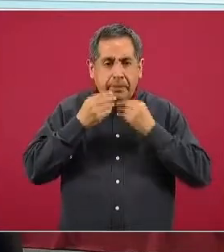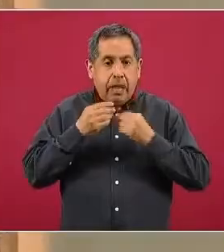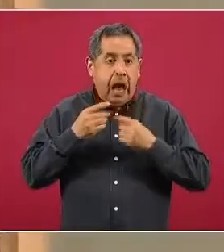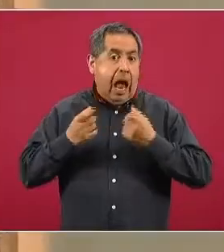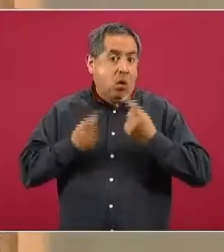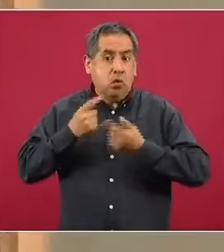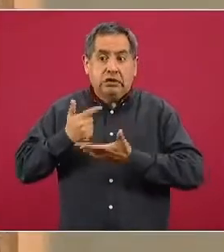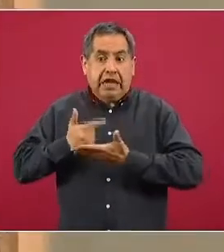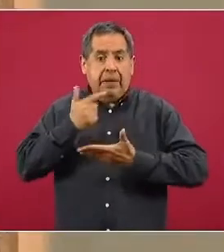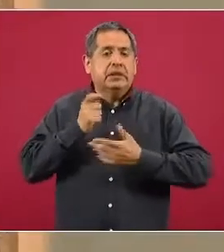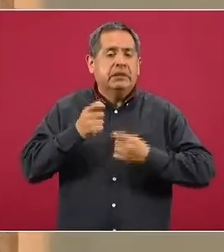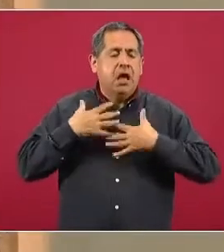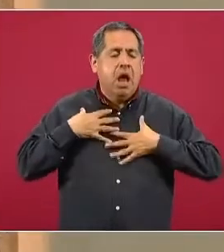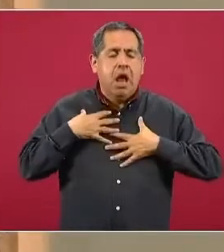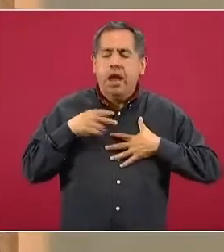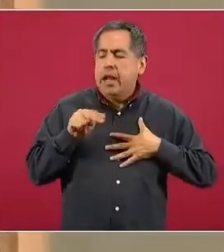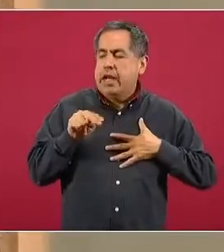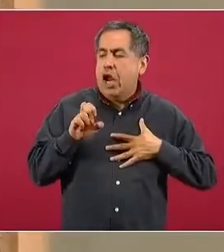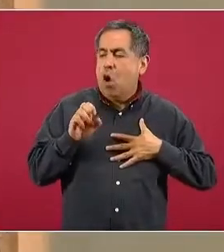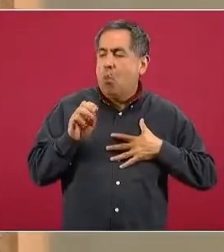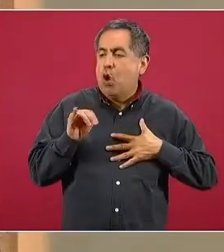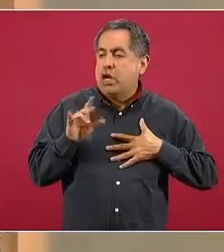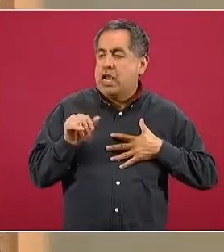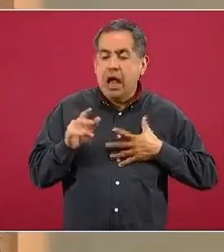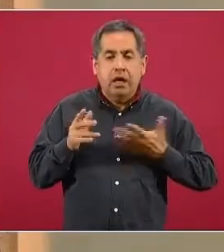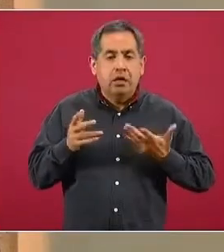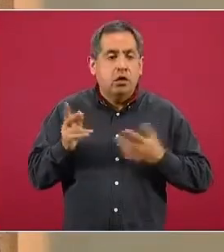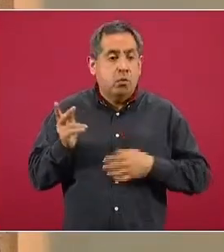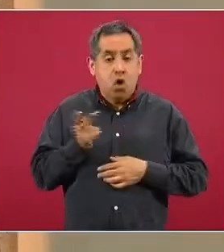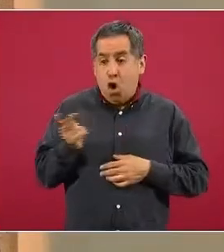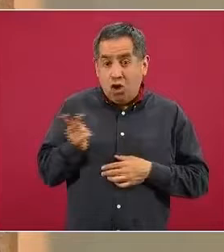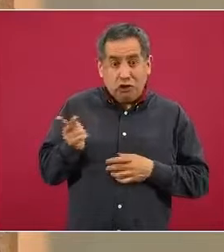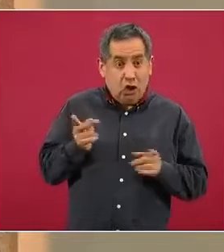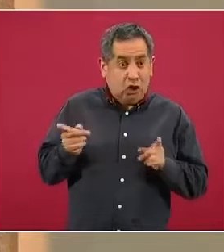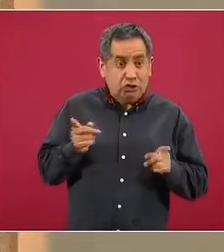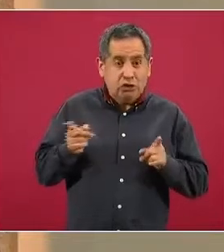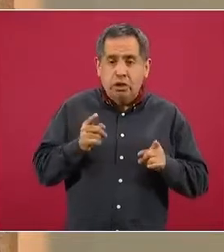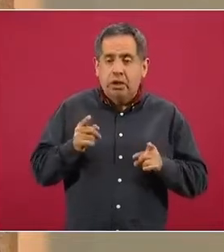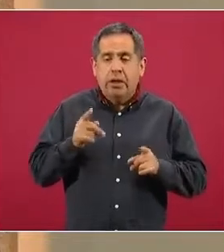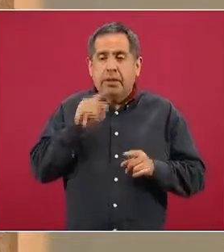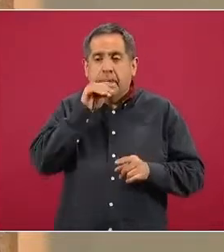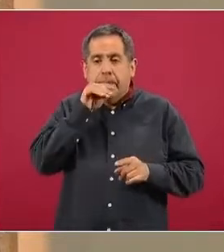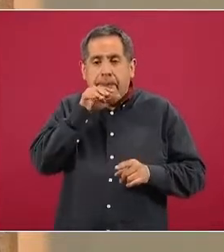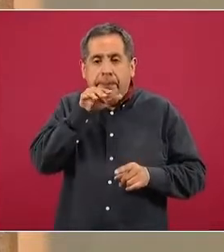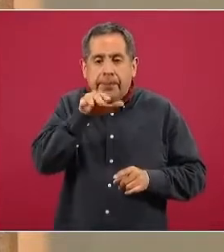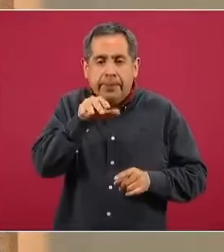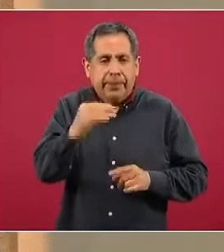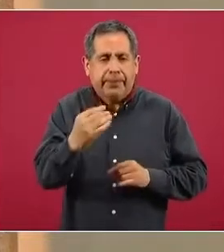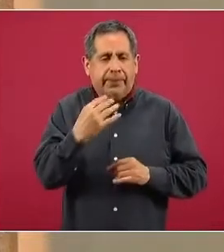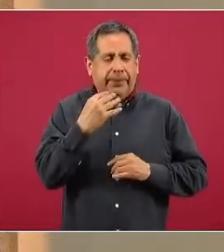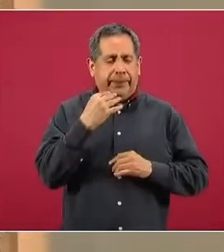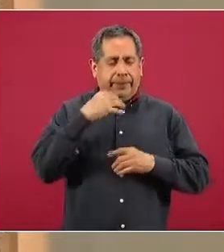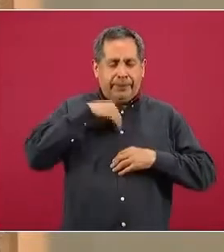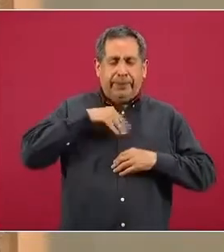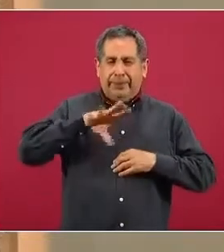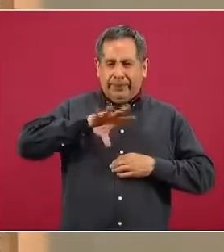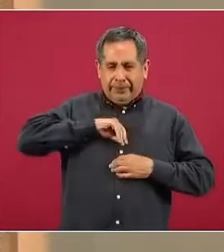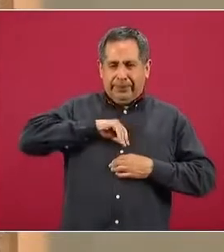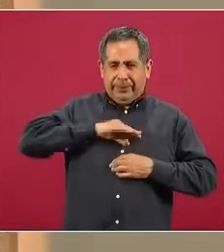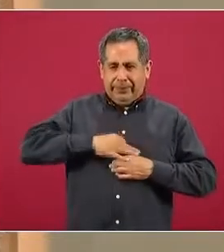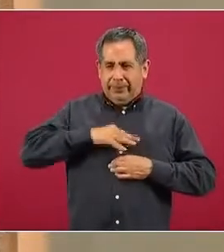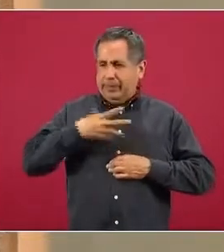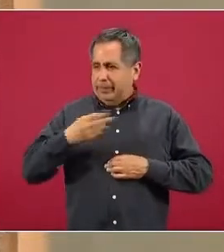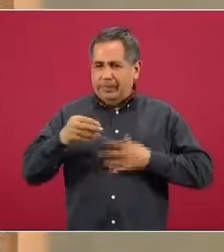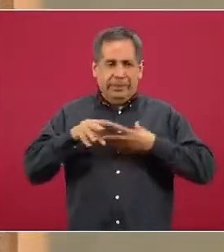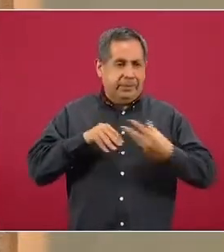neumonía, y se transmiten ambas por la vía respiratoria de persona a persona, era lógico suponer que podrían